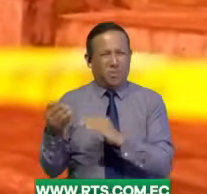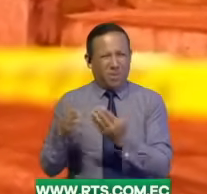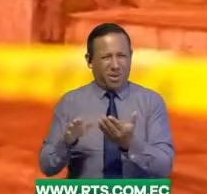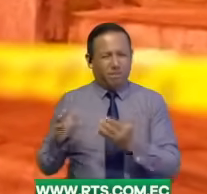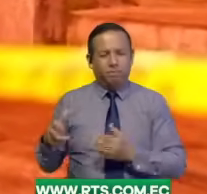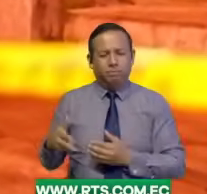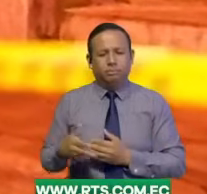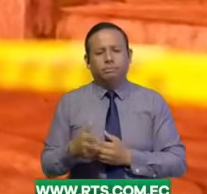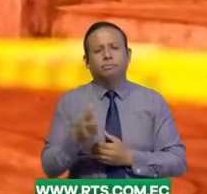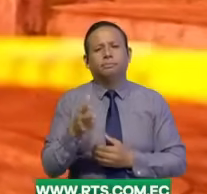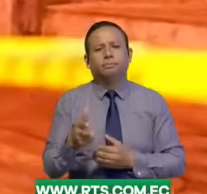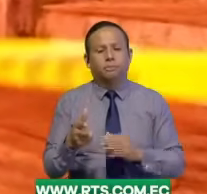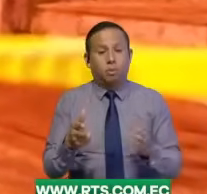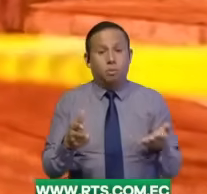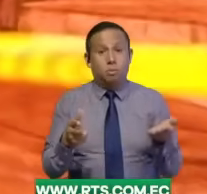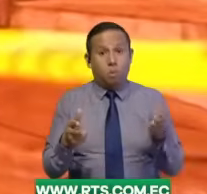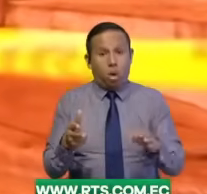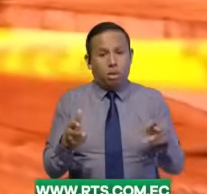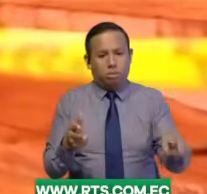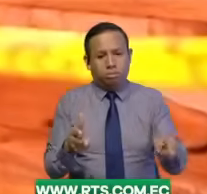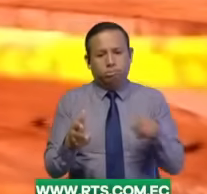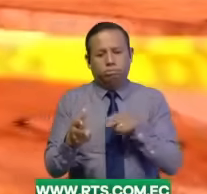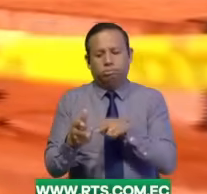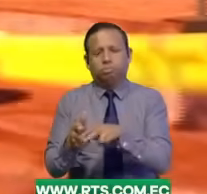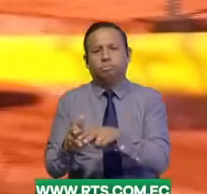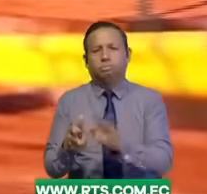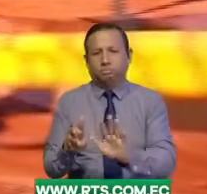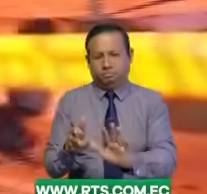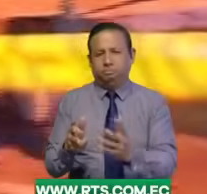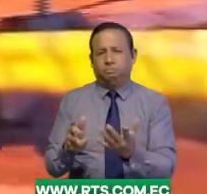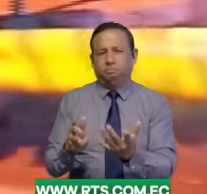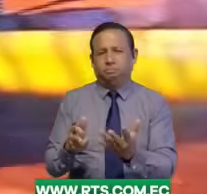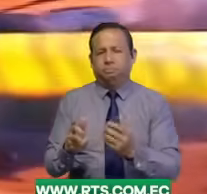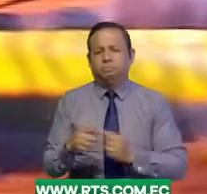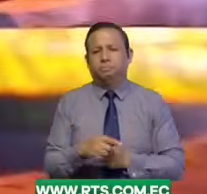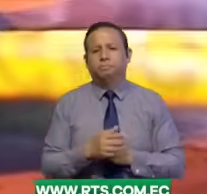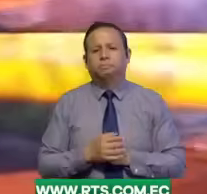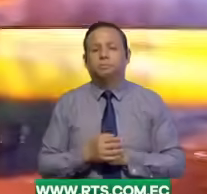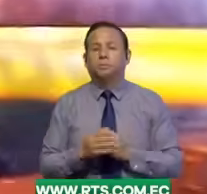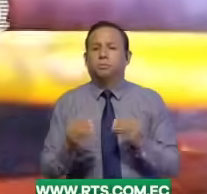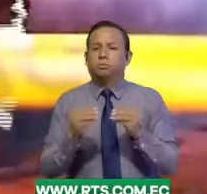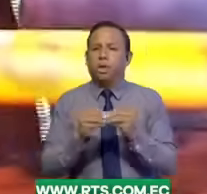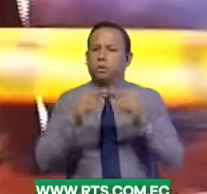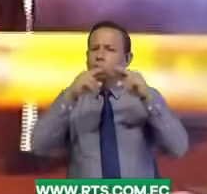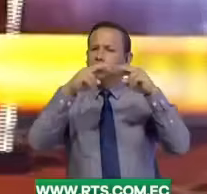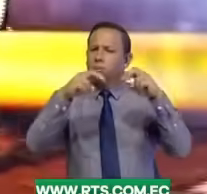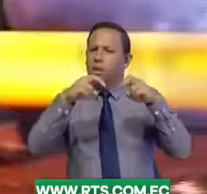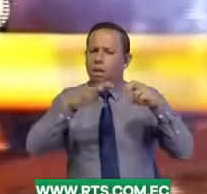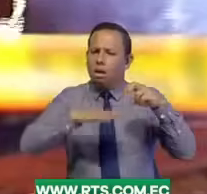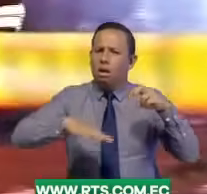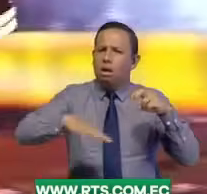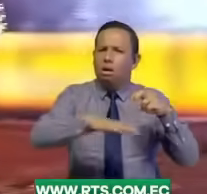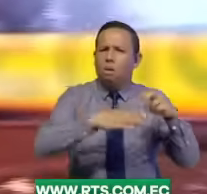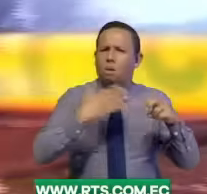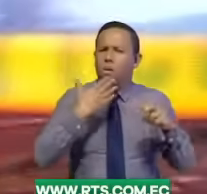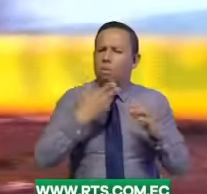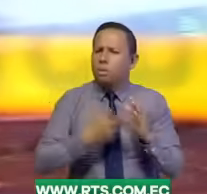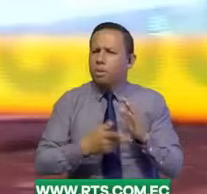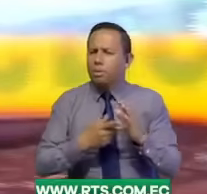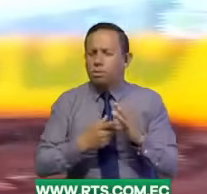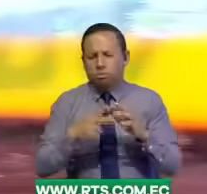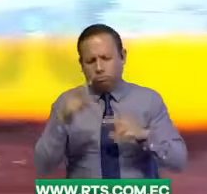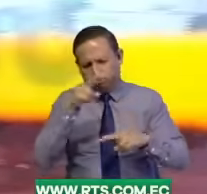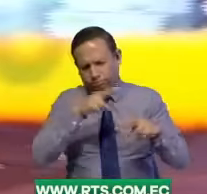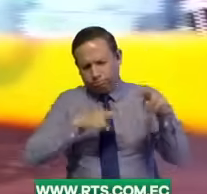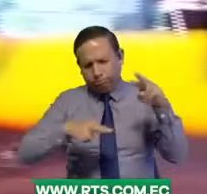el respectivo levantamiento del cadáver y encontrar otros indicios que tienen que ver con el trabajo forense en ese